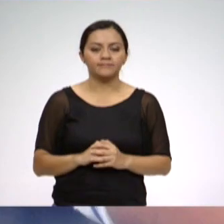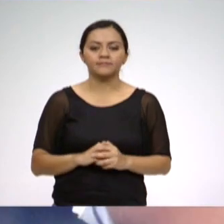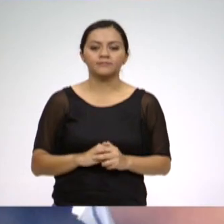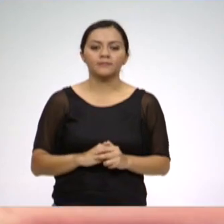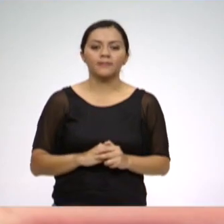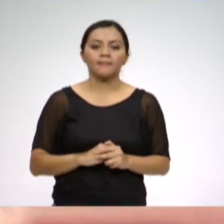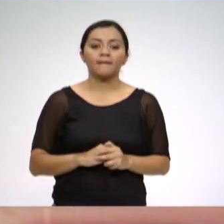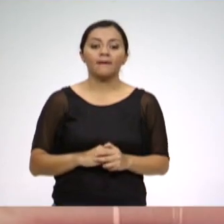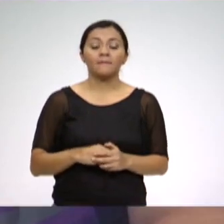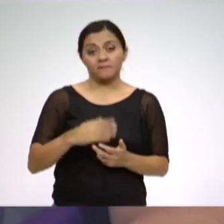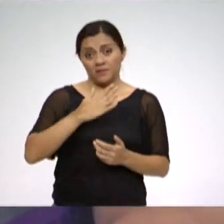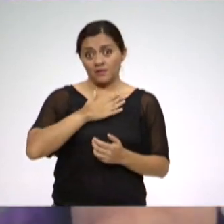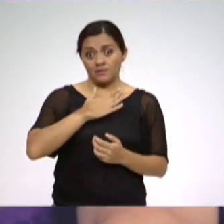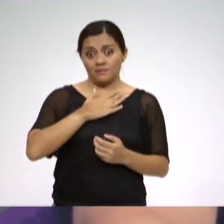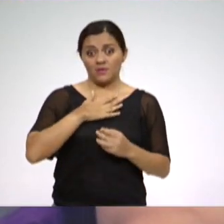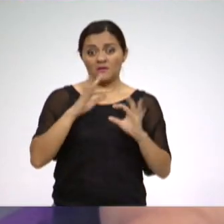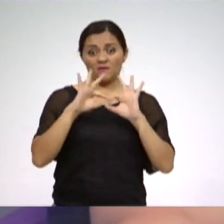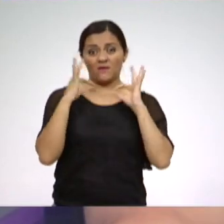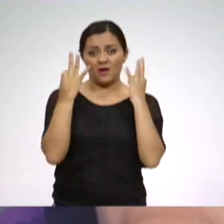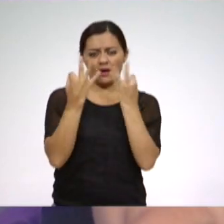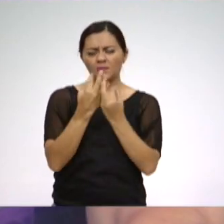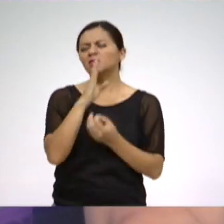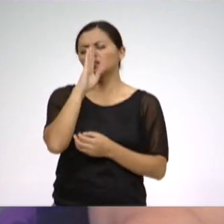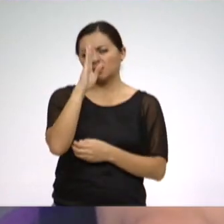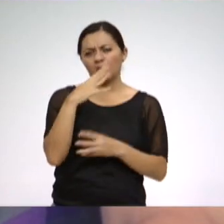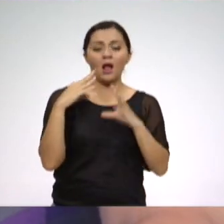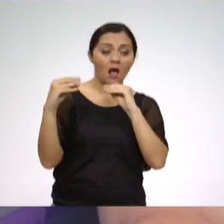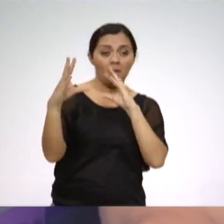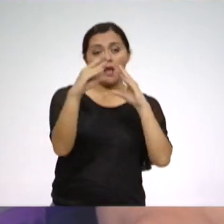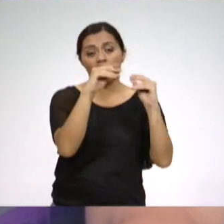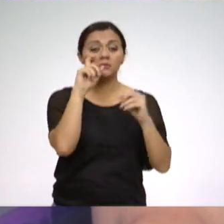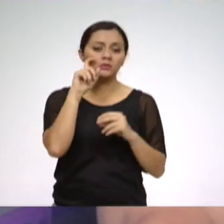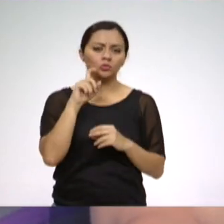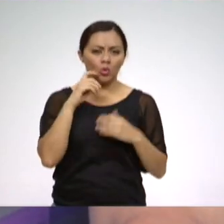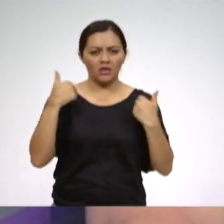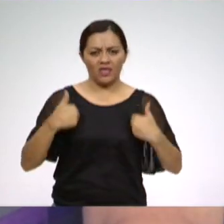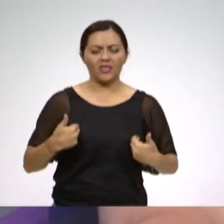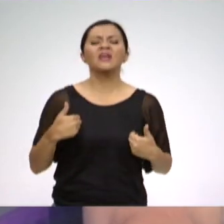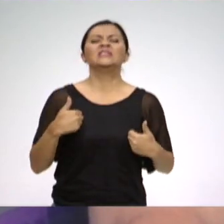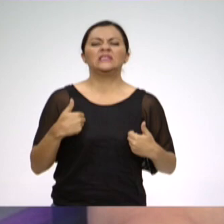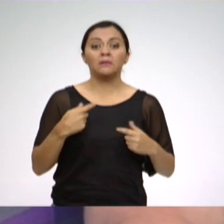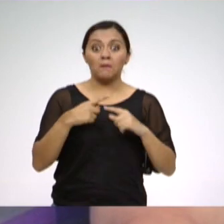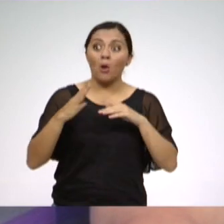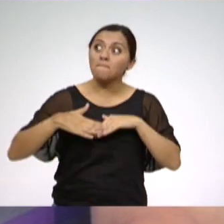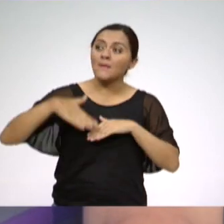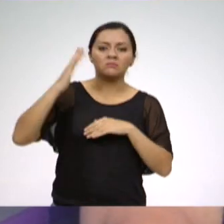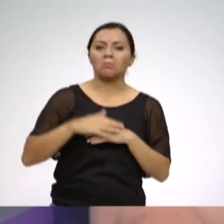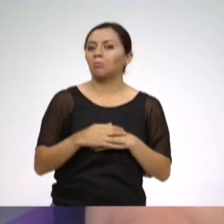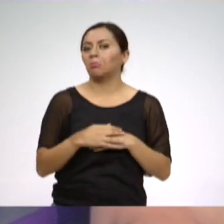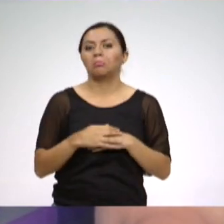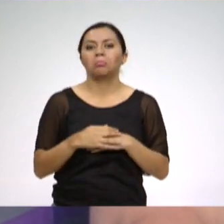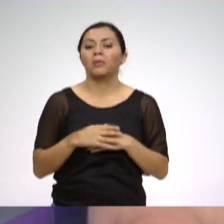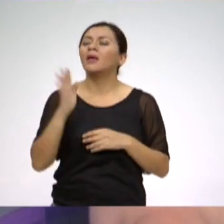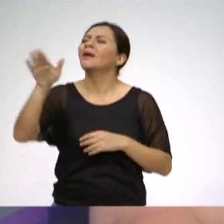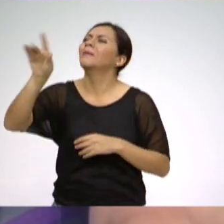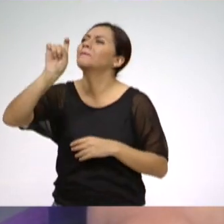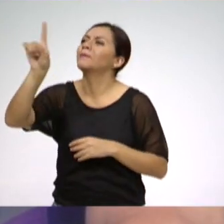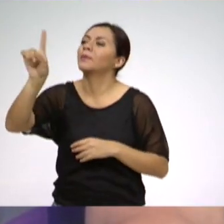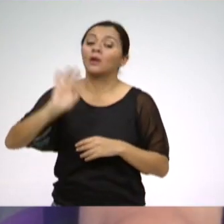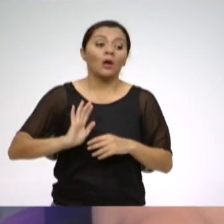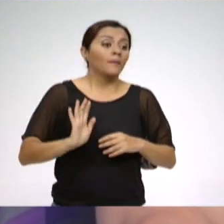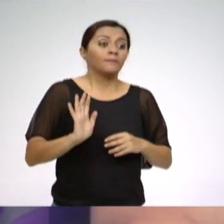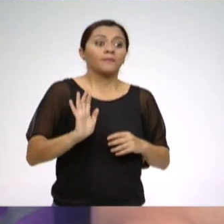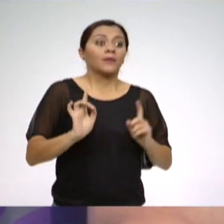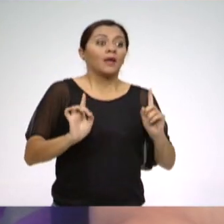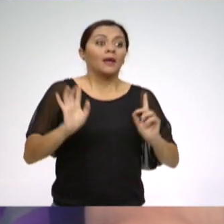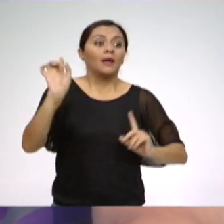En mi familia estaba, sí me hablan sobre eso, pero no tanto. O sea, y cuando tocamos esos temas es como que